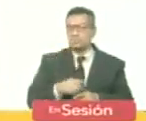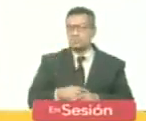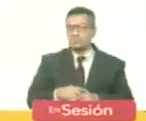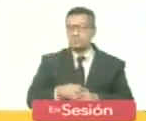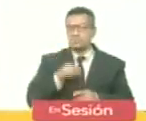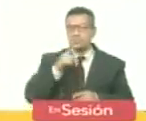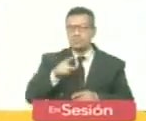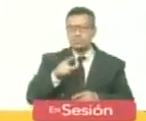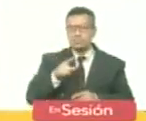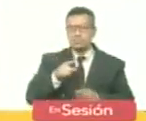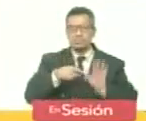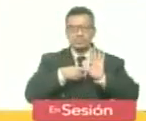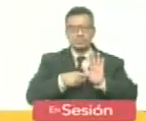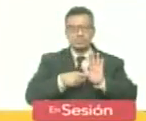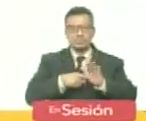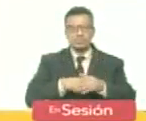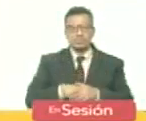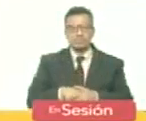esa propuesta